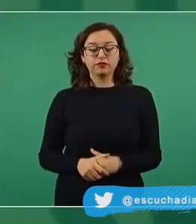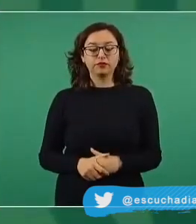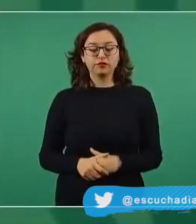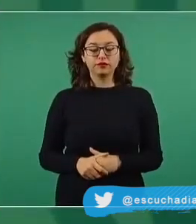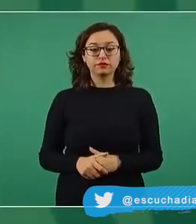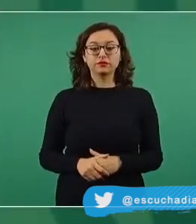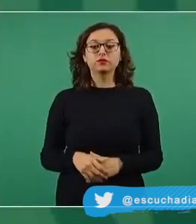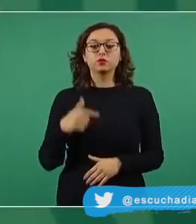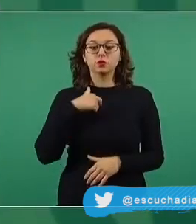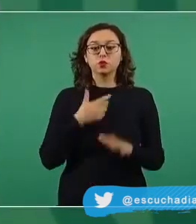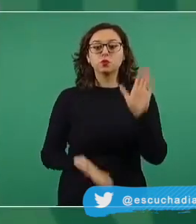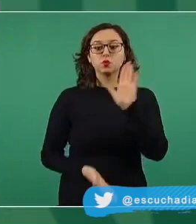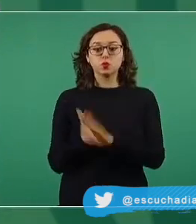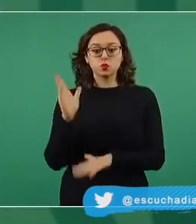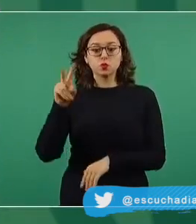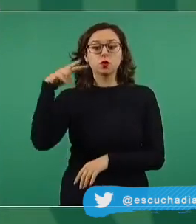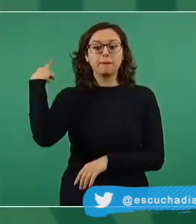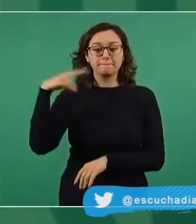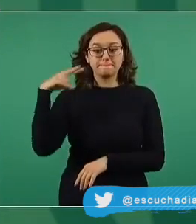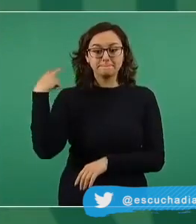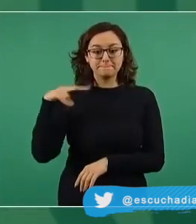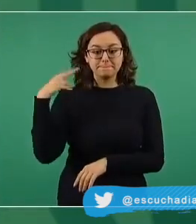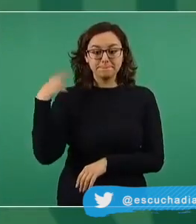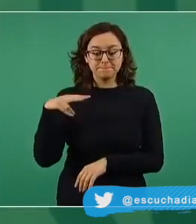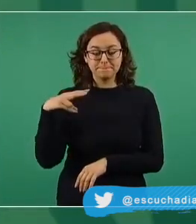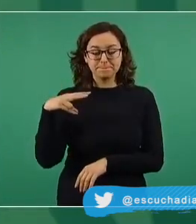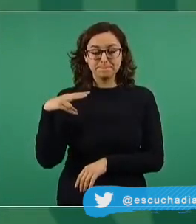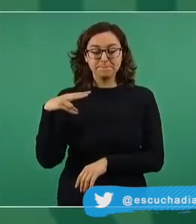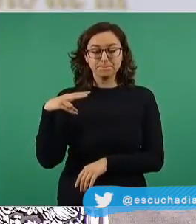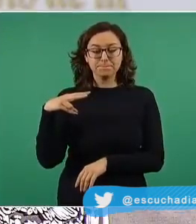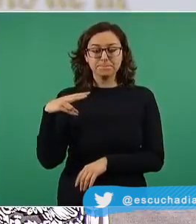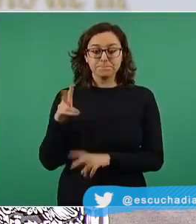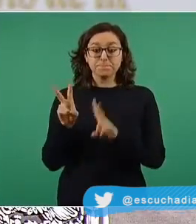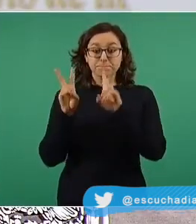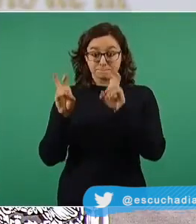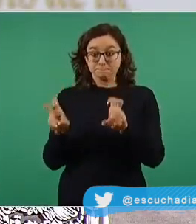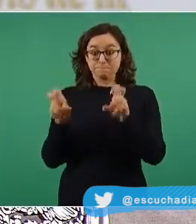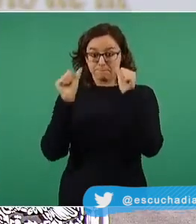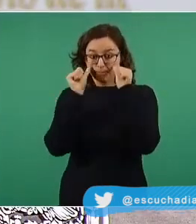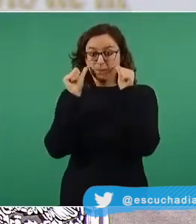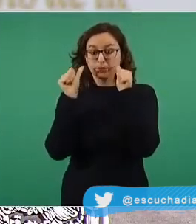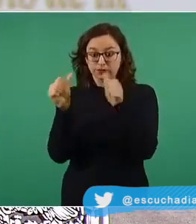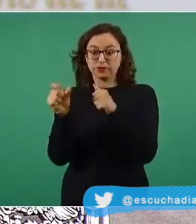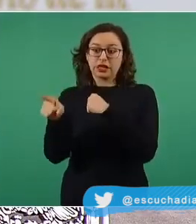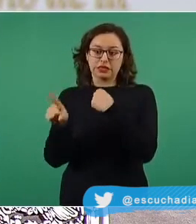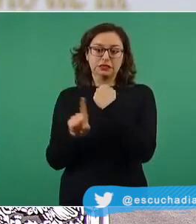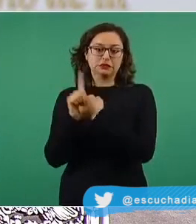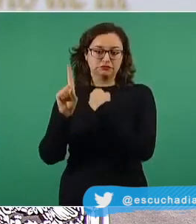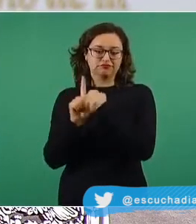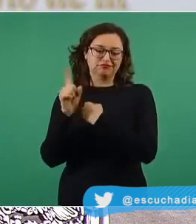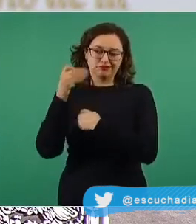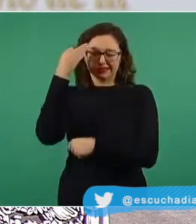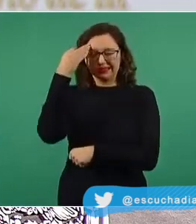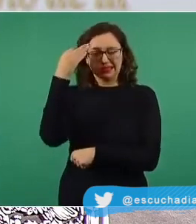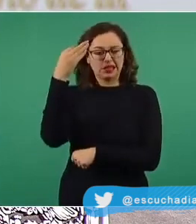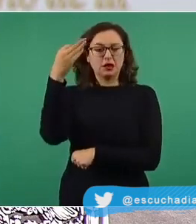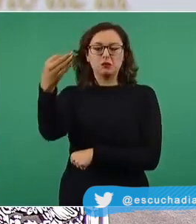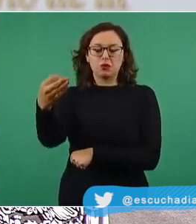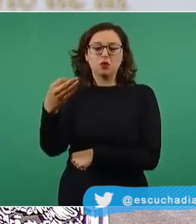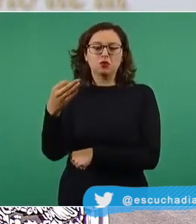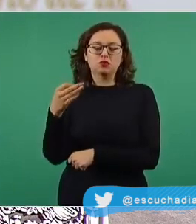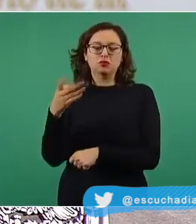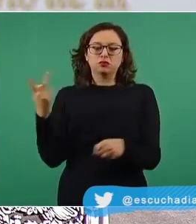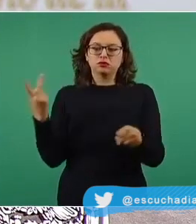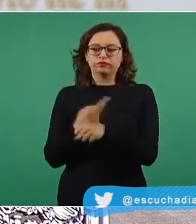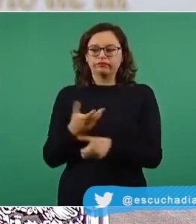Hoy voy a Veracruz, vamos a ver un asunto, precisamente un conflicto que ya lleva mucho tiempo, de